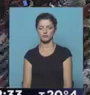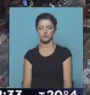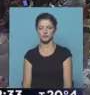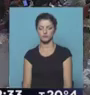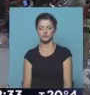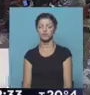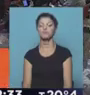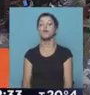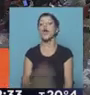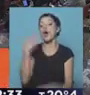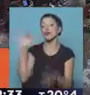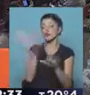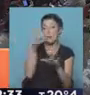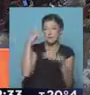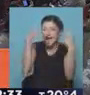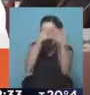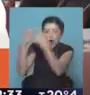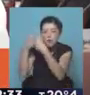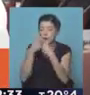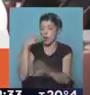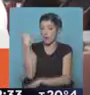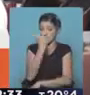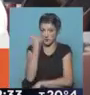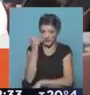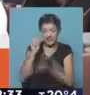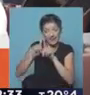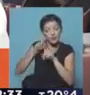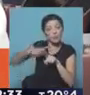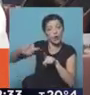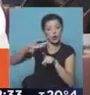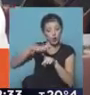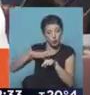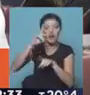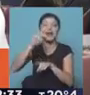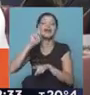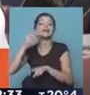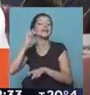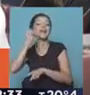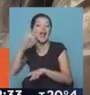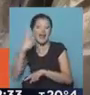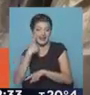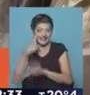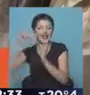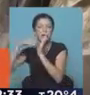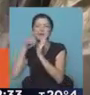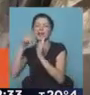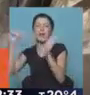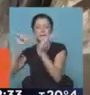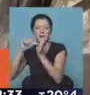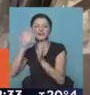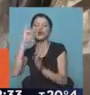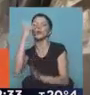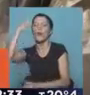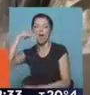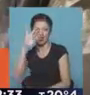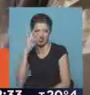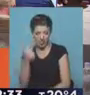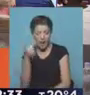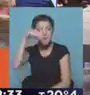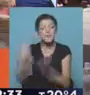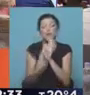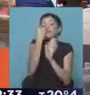Aunque fue celebrado como un acuerdo monumental el alcanzado en Kigali, la capital de Ruanda, apenas es un pequeño paso en la carrera